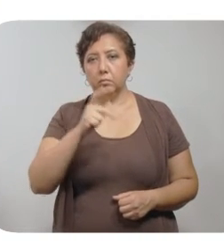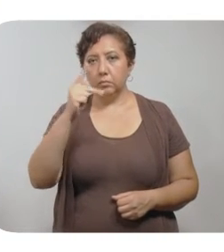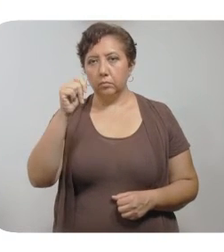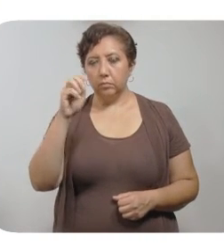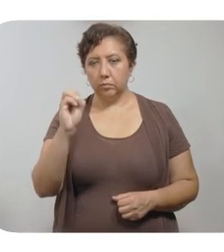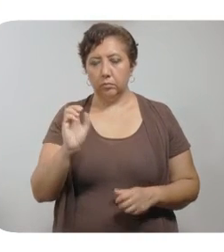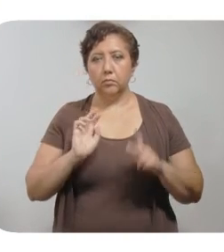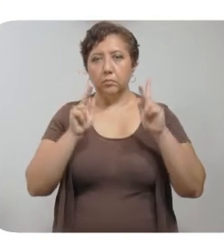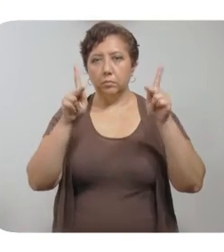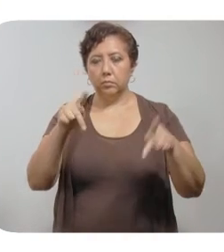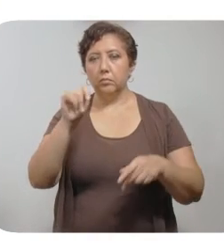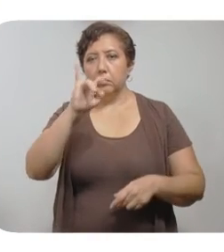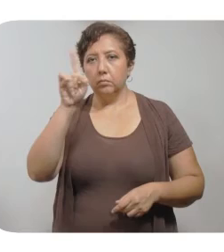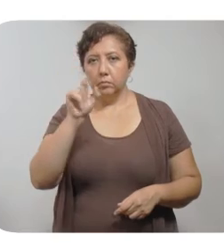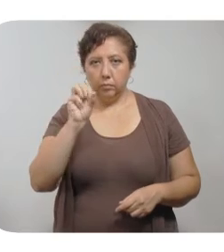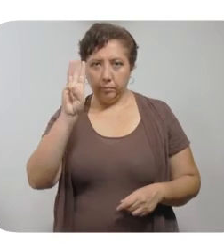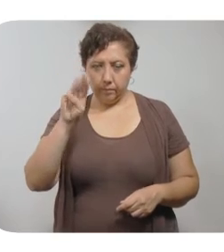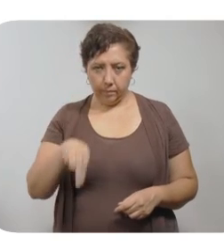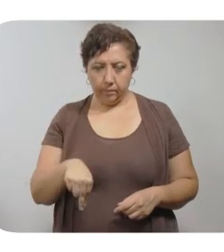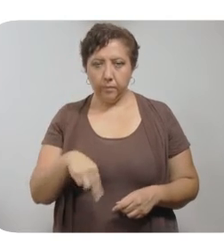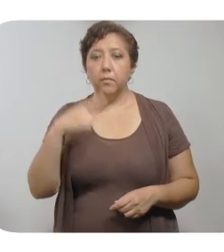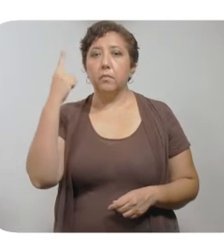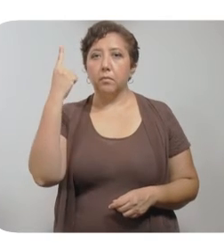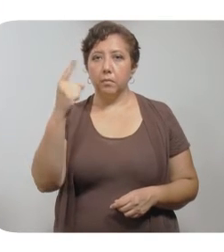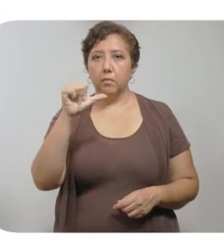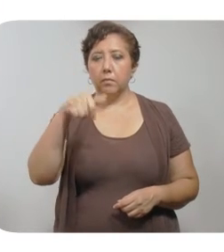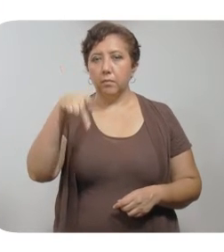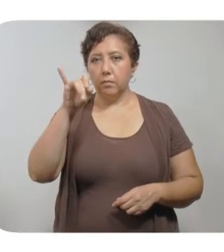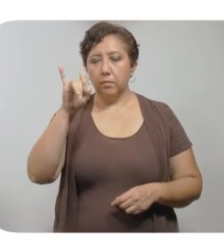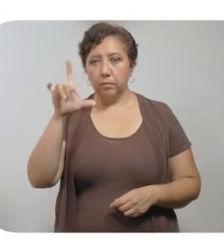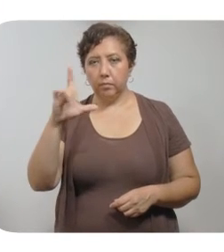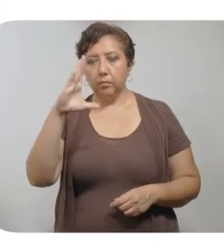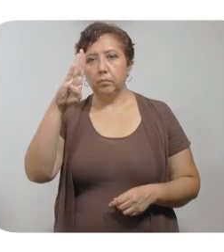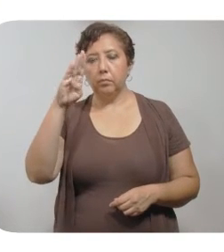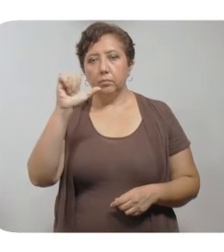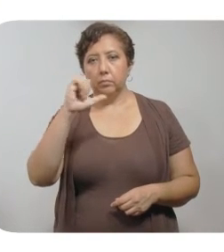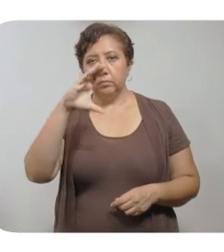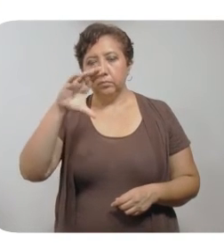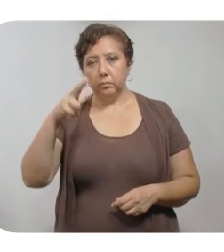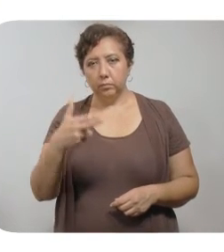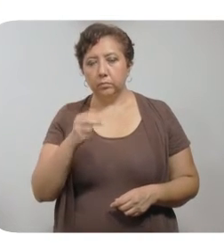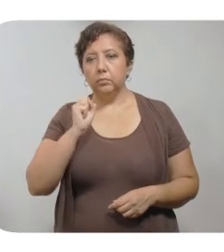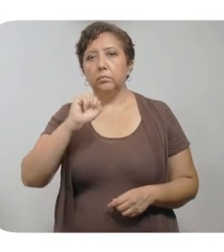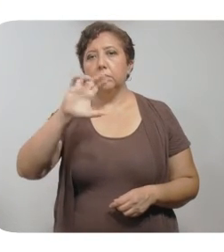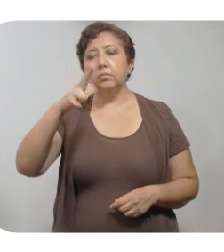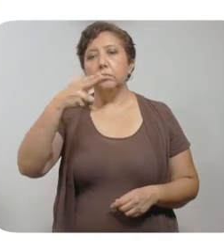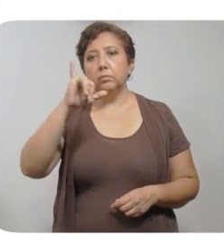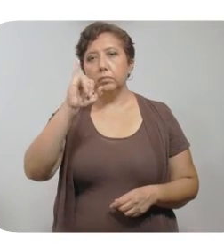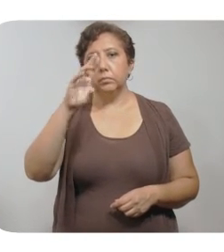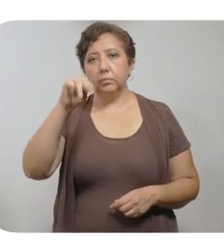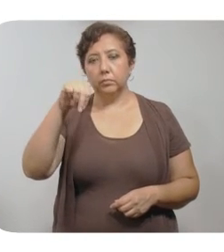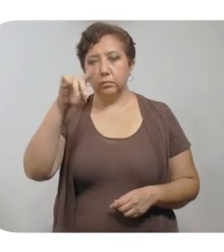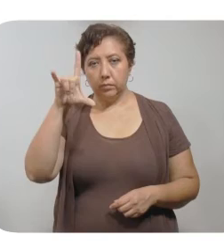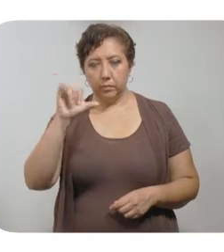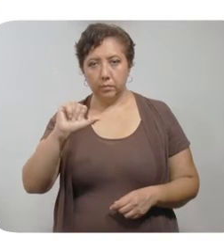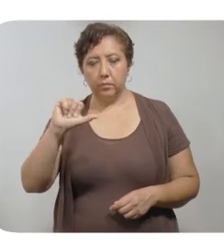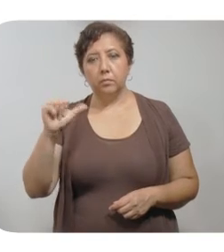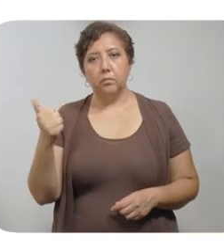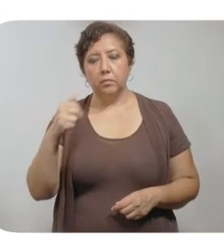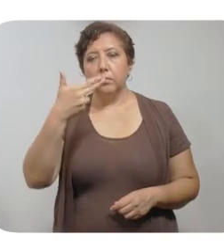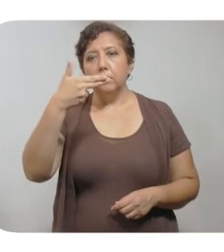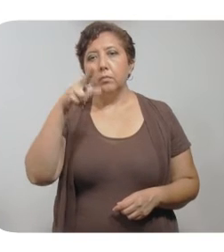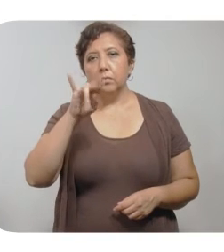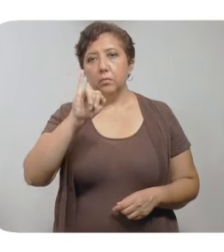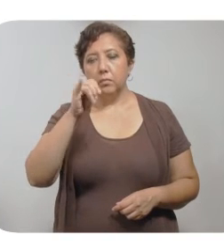Peto, Progreso y Tizimín. Y 1 en Aquil, Baca, Chapap, Chichimilá, San, Espita, Jují,